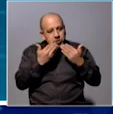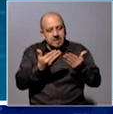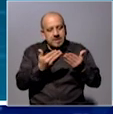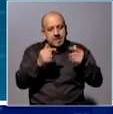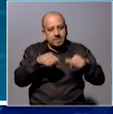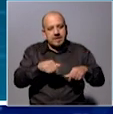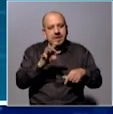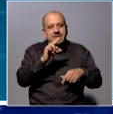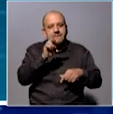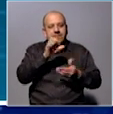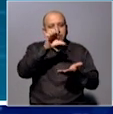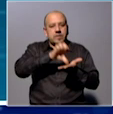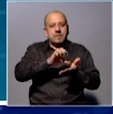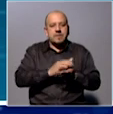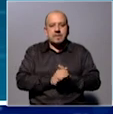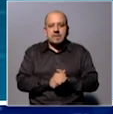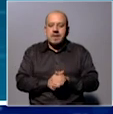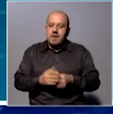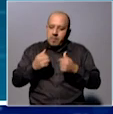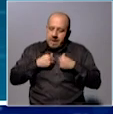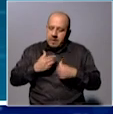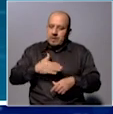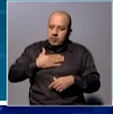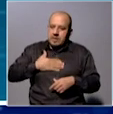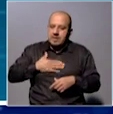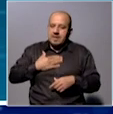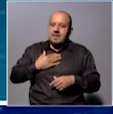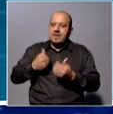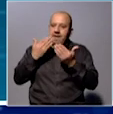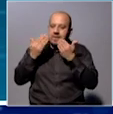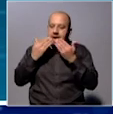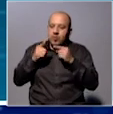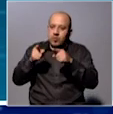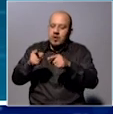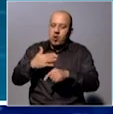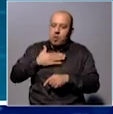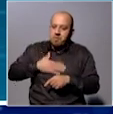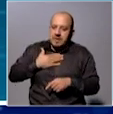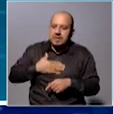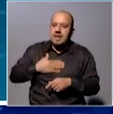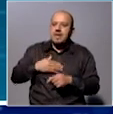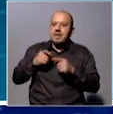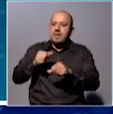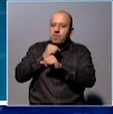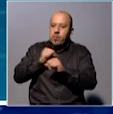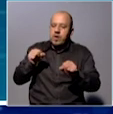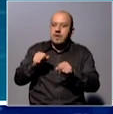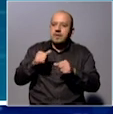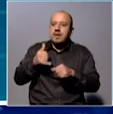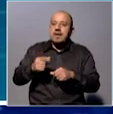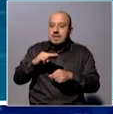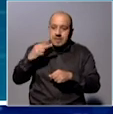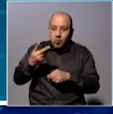este rato para TV Ciudad. Para mí es un placer enorme hablar con ustedes, un placer enorme que puedan tener la